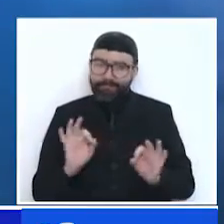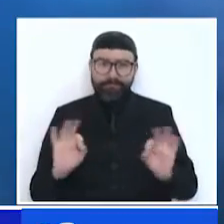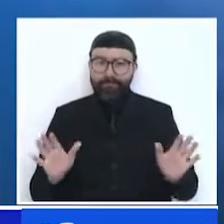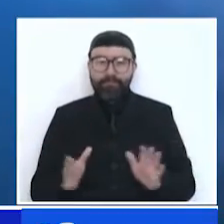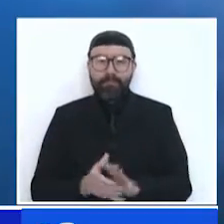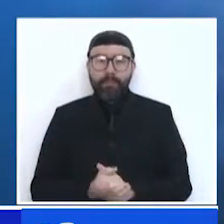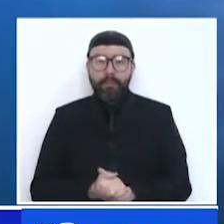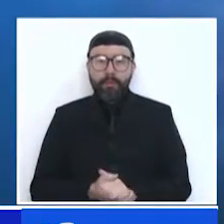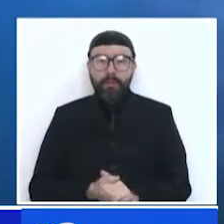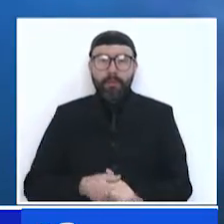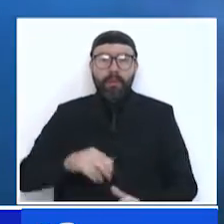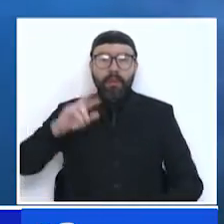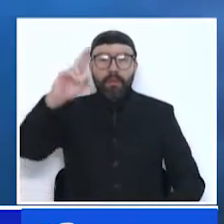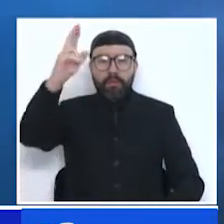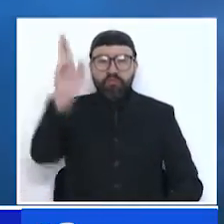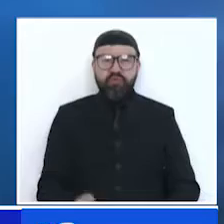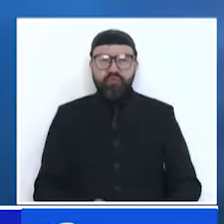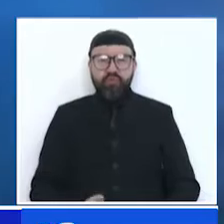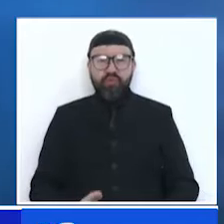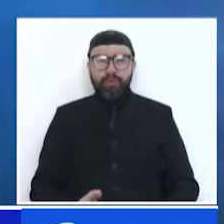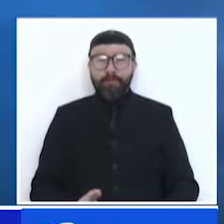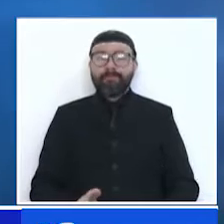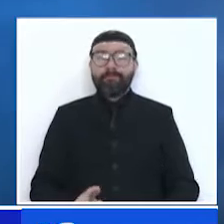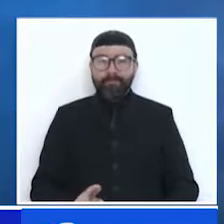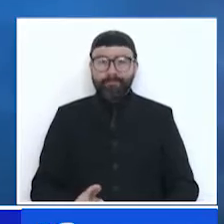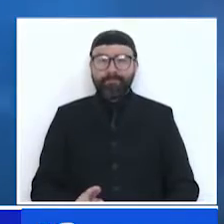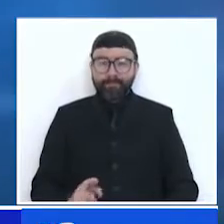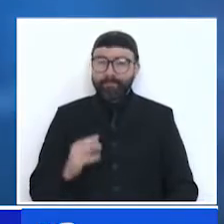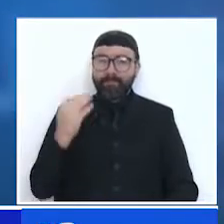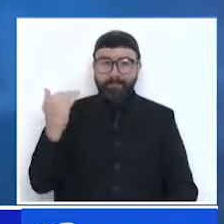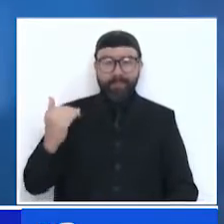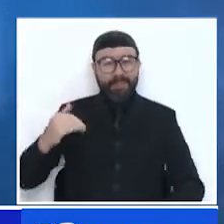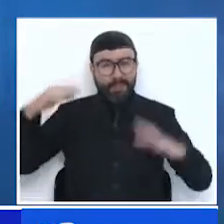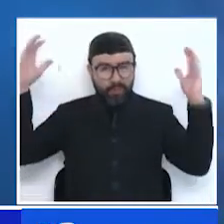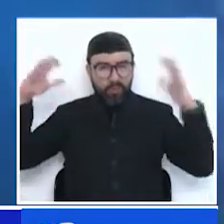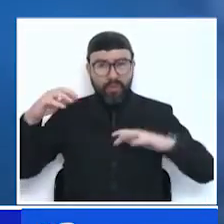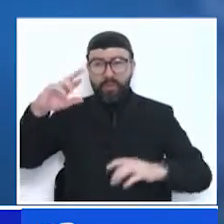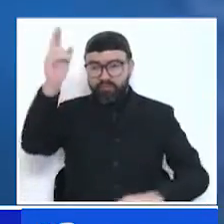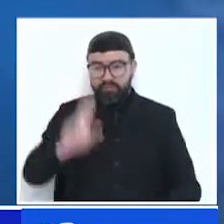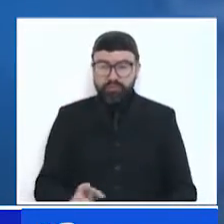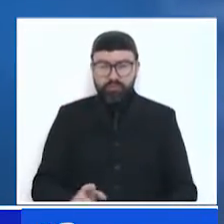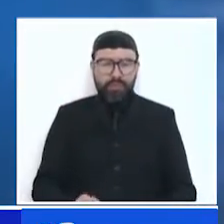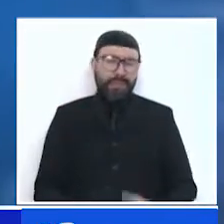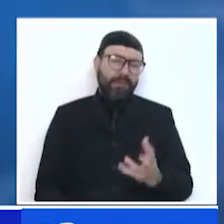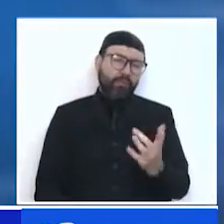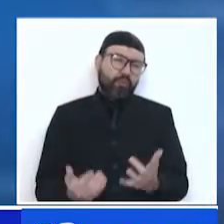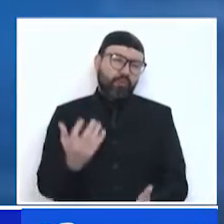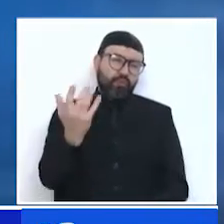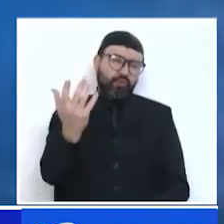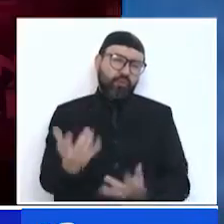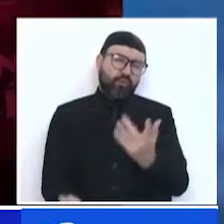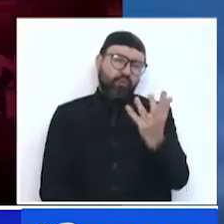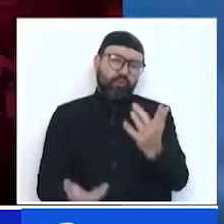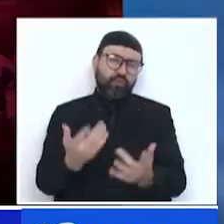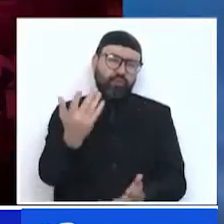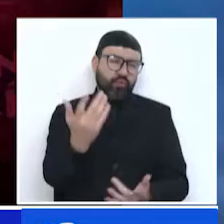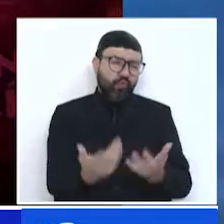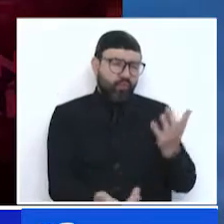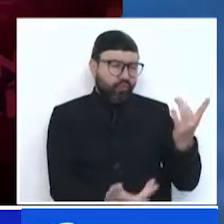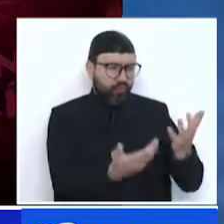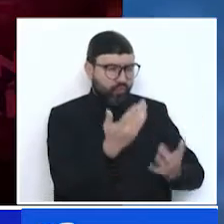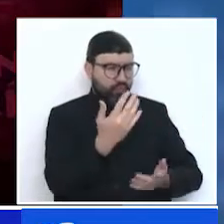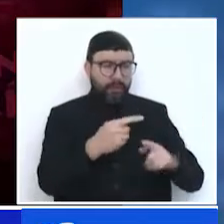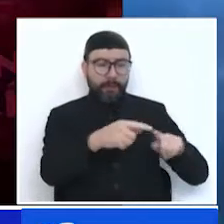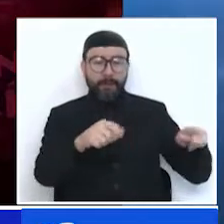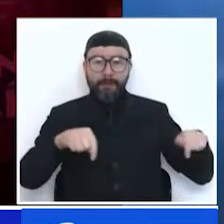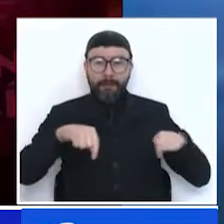Un rayo en medio del fuerte vendaval de las últimas horas en Quimbaya habría sido la causa de la conflagración que consumió por completo la estación de ganadería